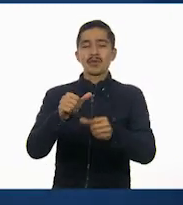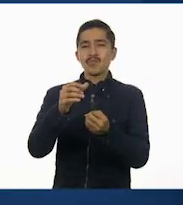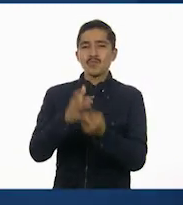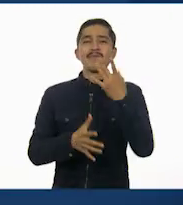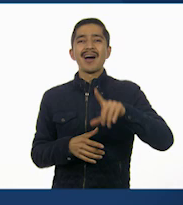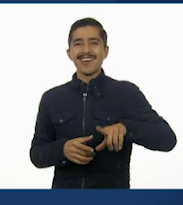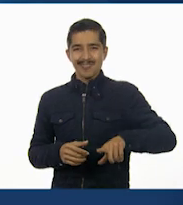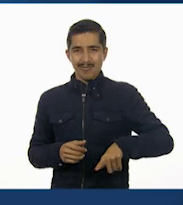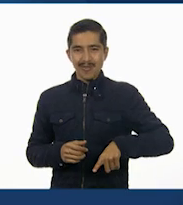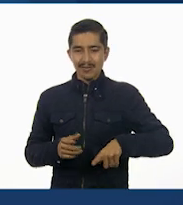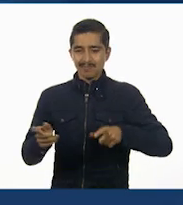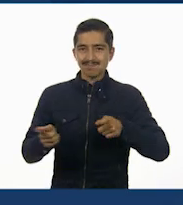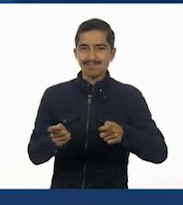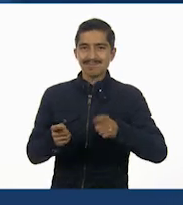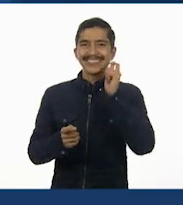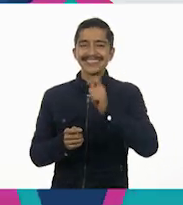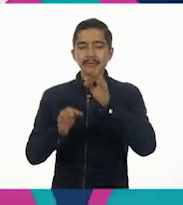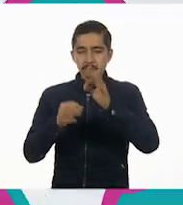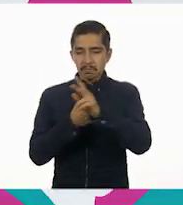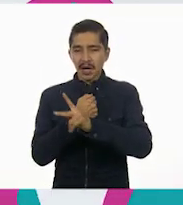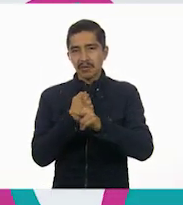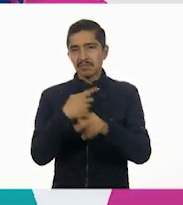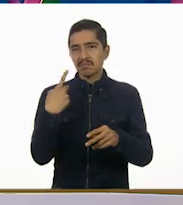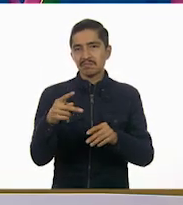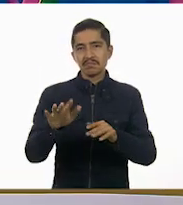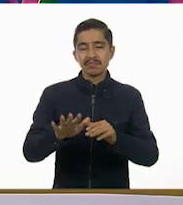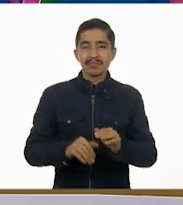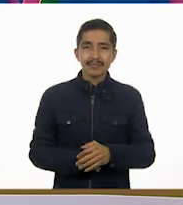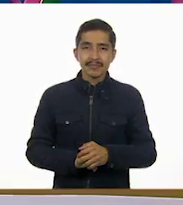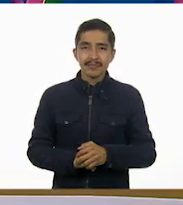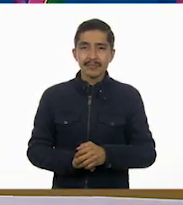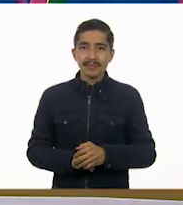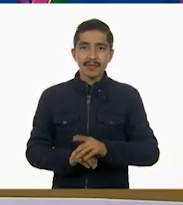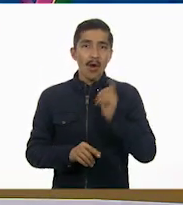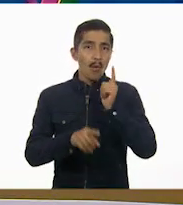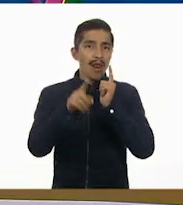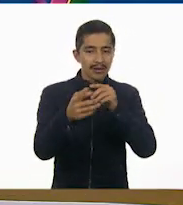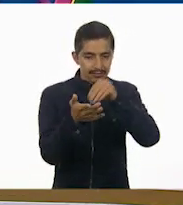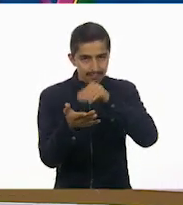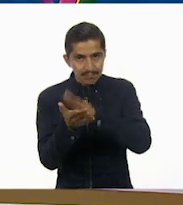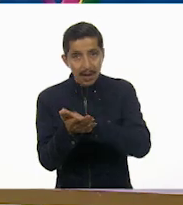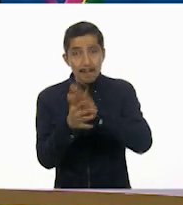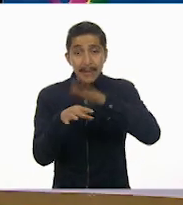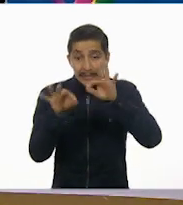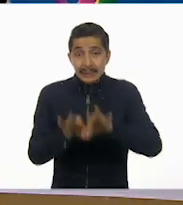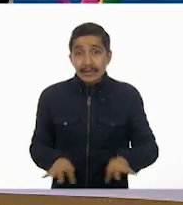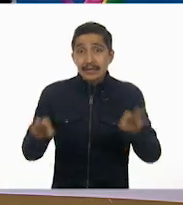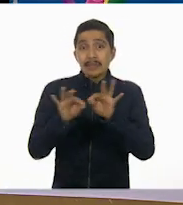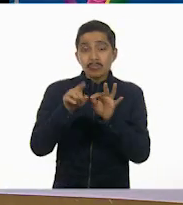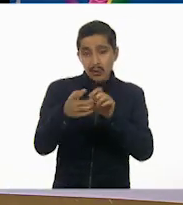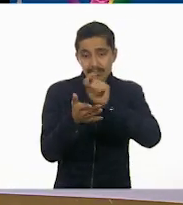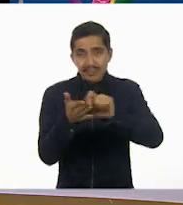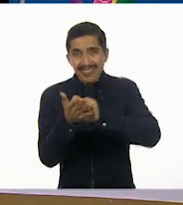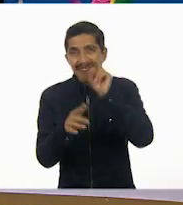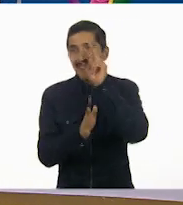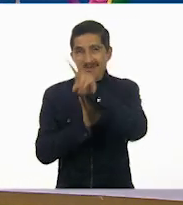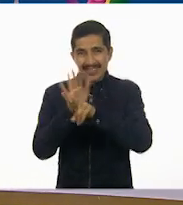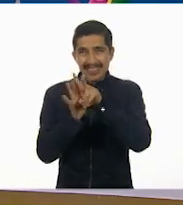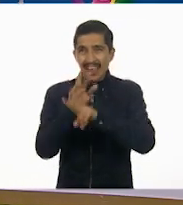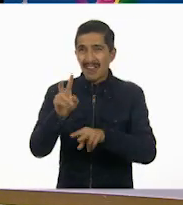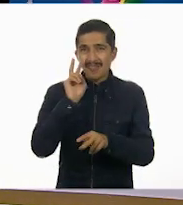de gobierno, la república. Espero que hayan anotado lo que les pareció lo más relevante del video que acabamos de